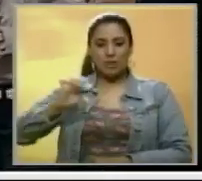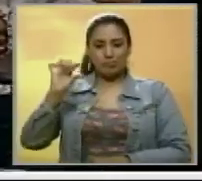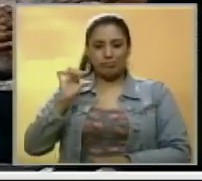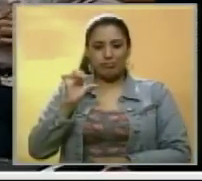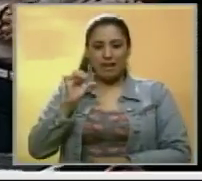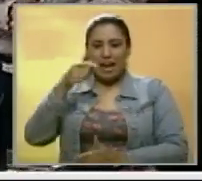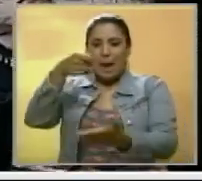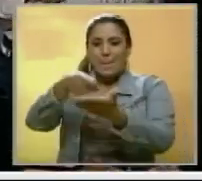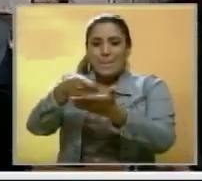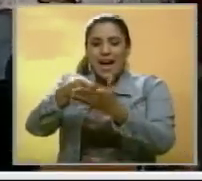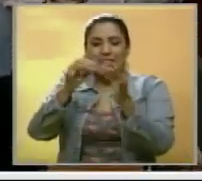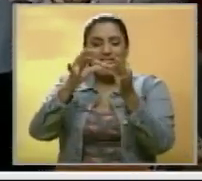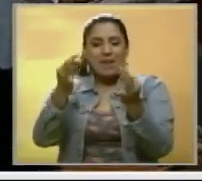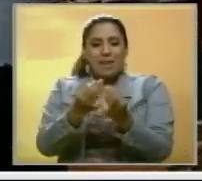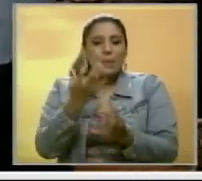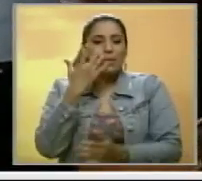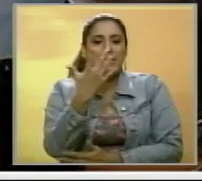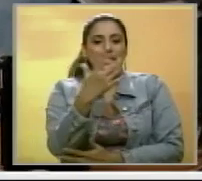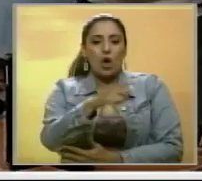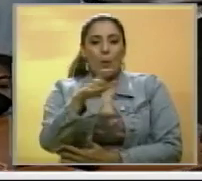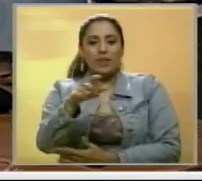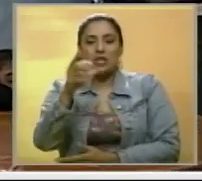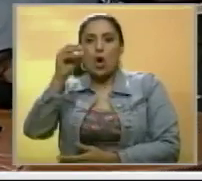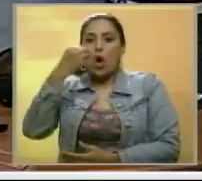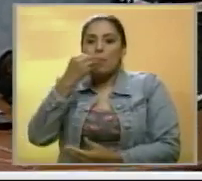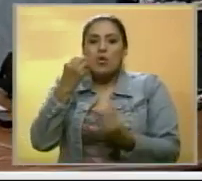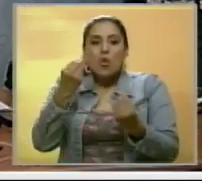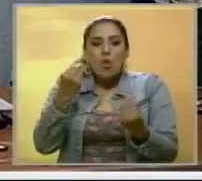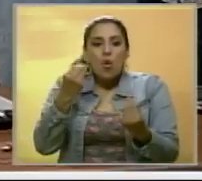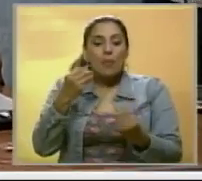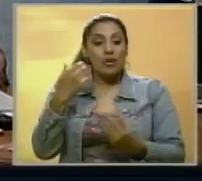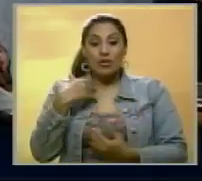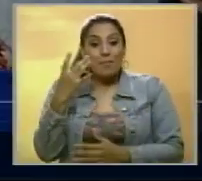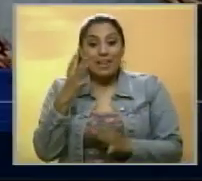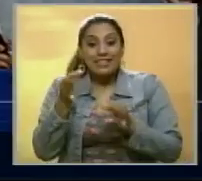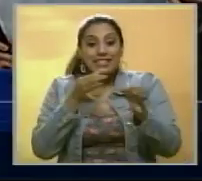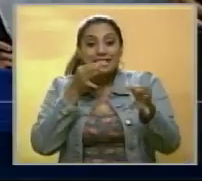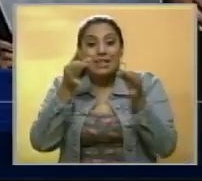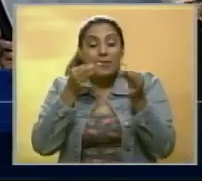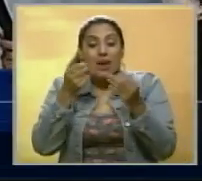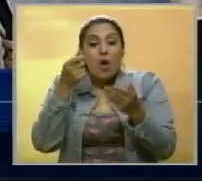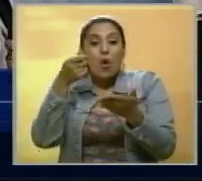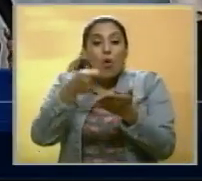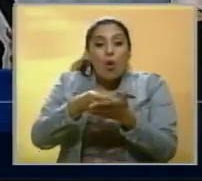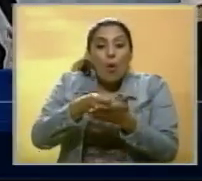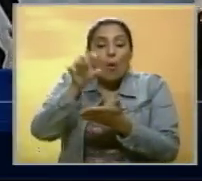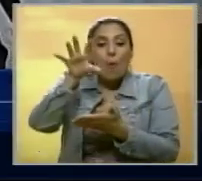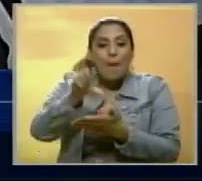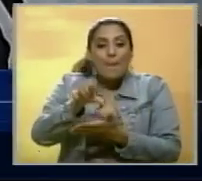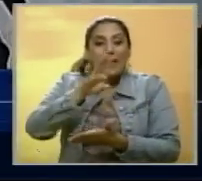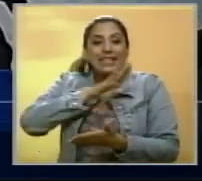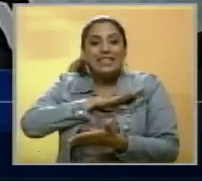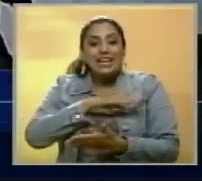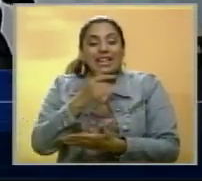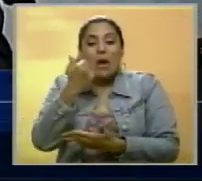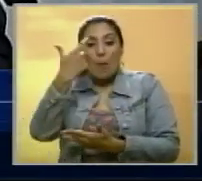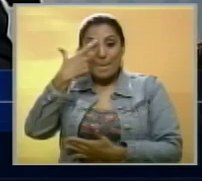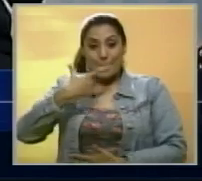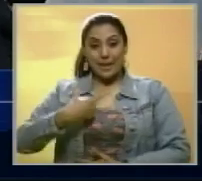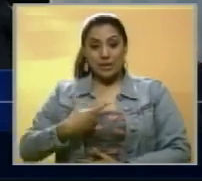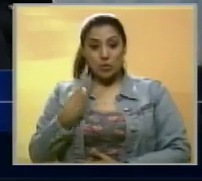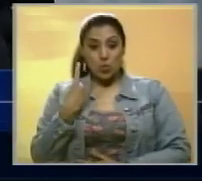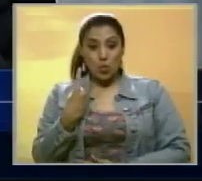una familia de 5 personas? Estoy hablando solamente del costo de lo que le cuesta a una